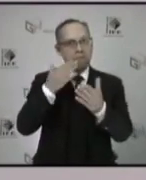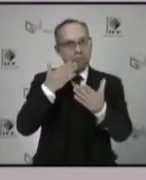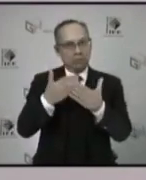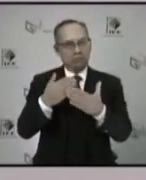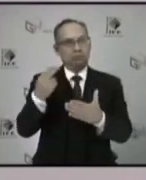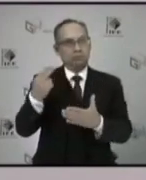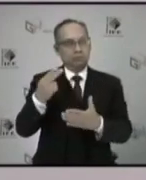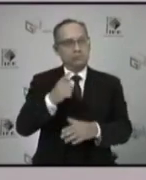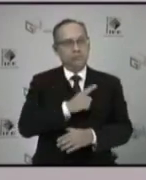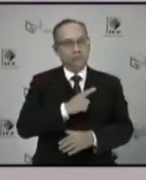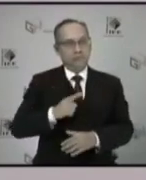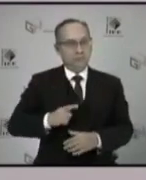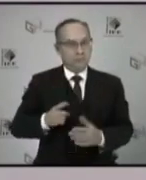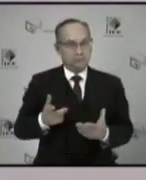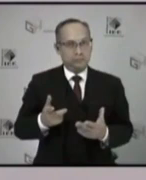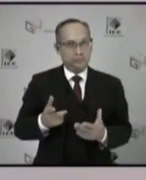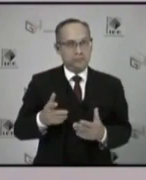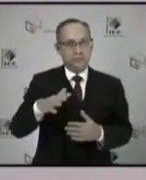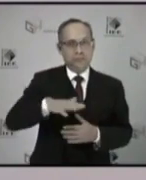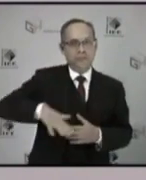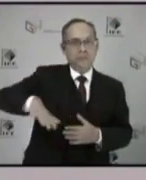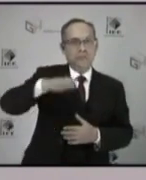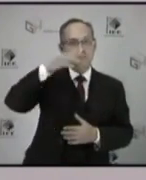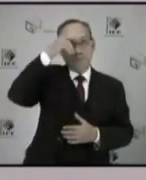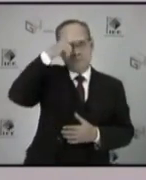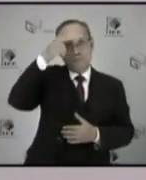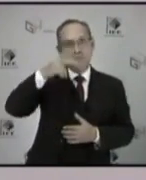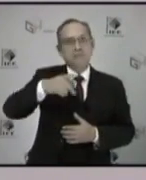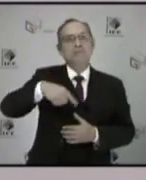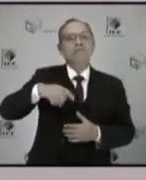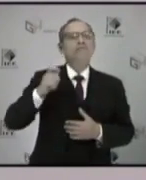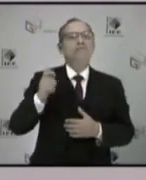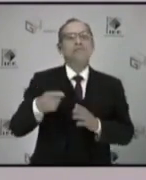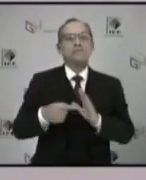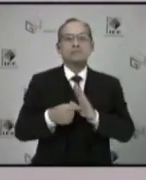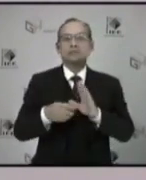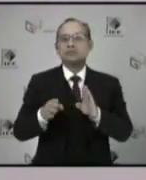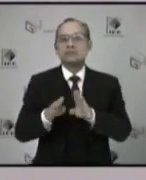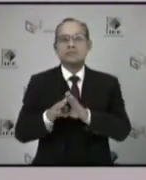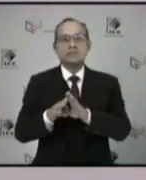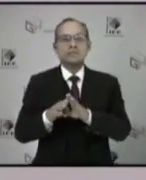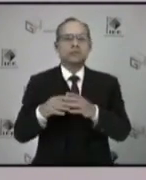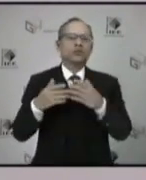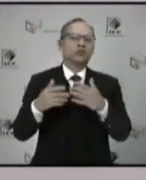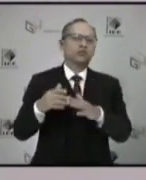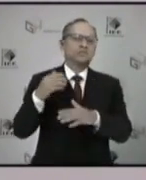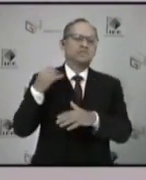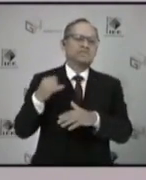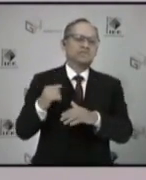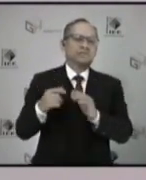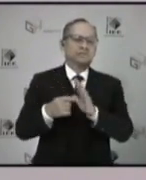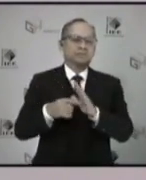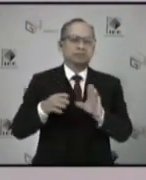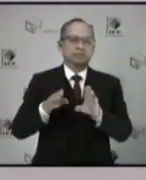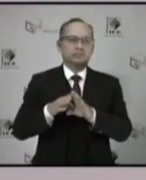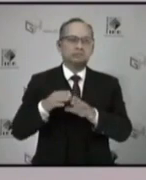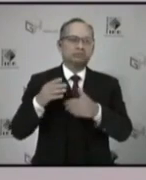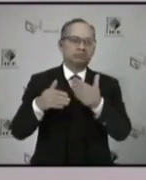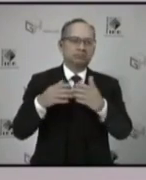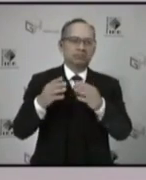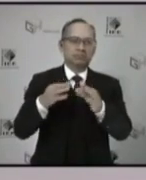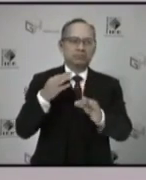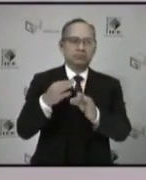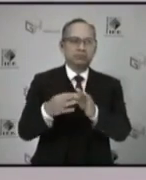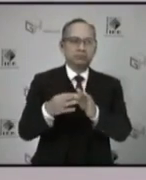entidad es de un gobierno lejano, ineficaz y ausente. ¿Y qué decir?